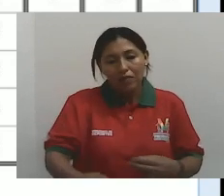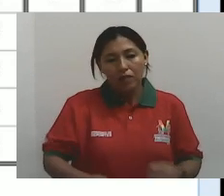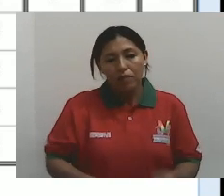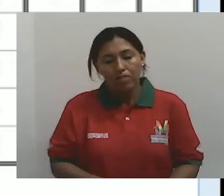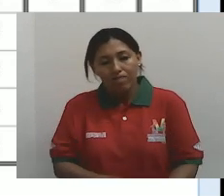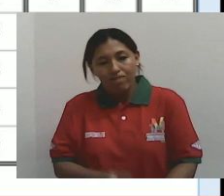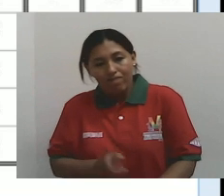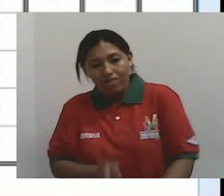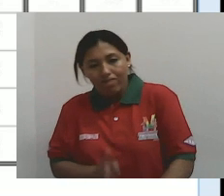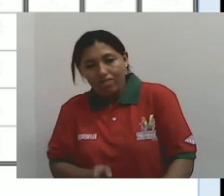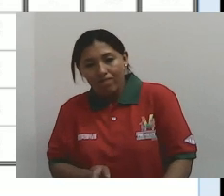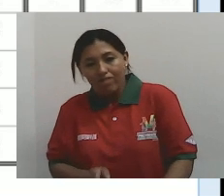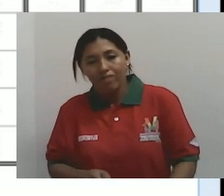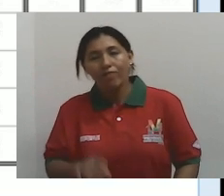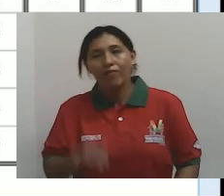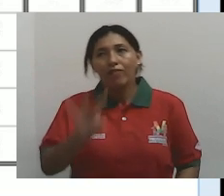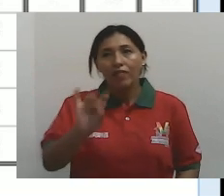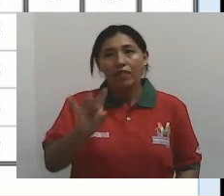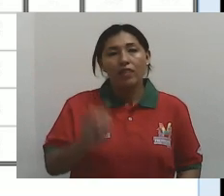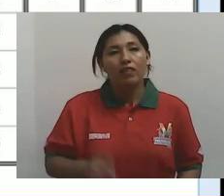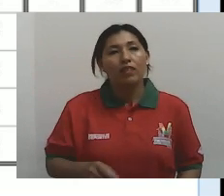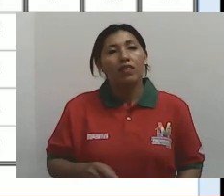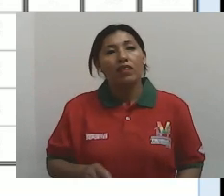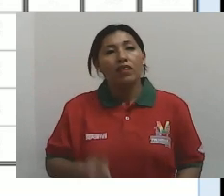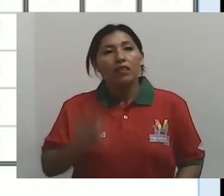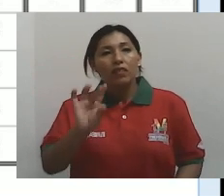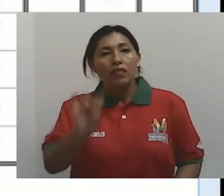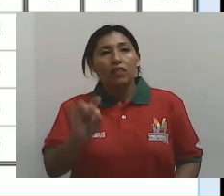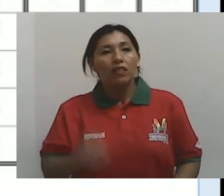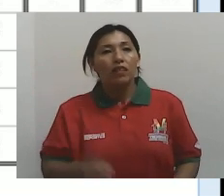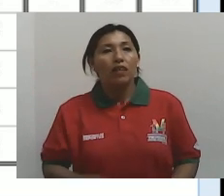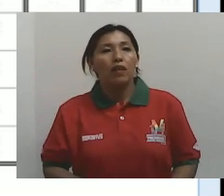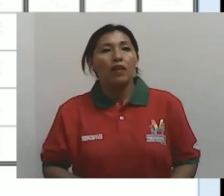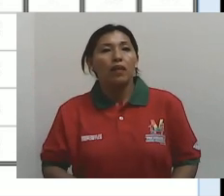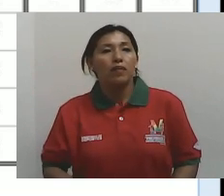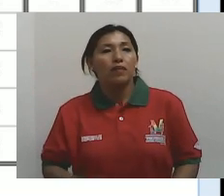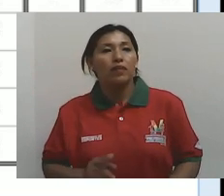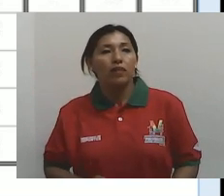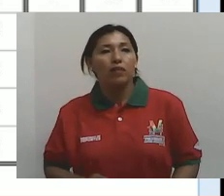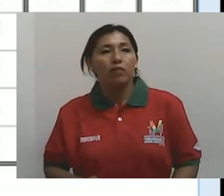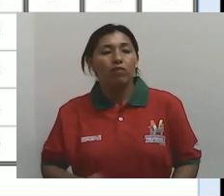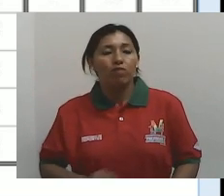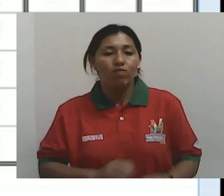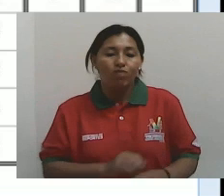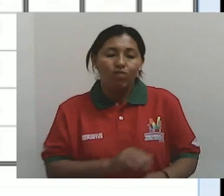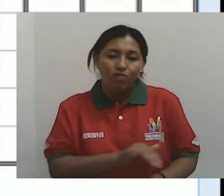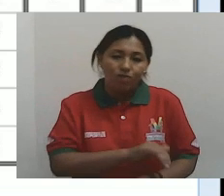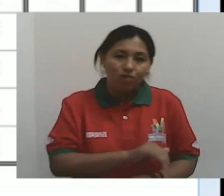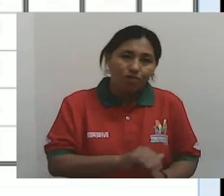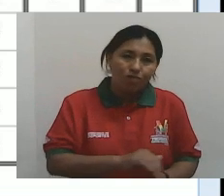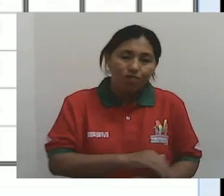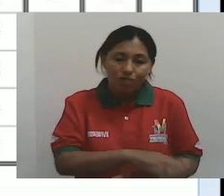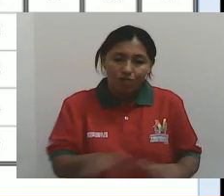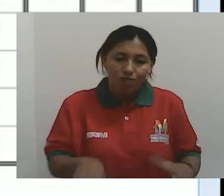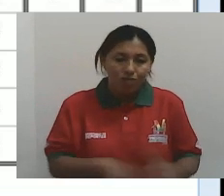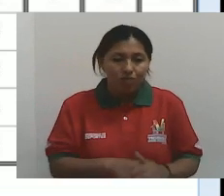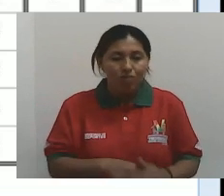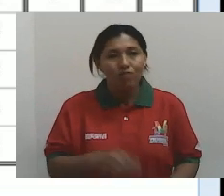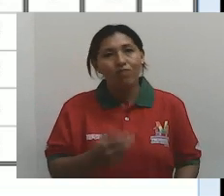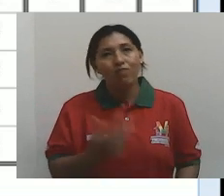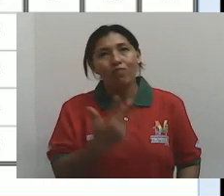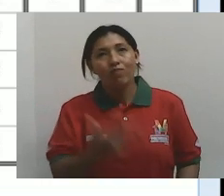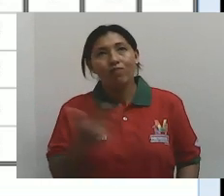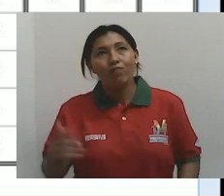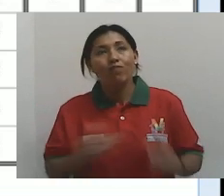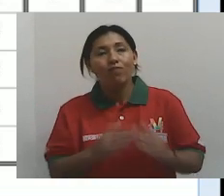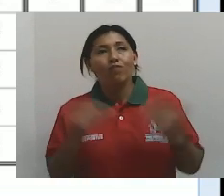velocidad, 7 en el medicinal y 7 en la resistencia. Y eso me da su total. 33 puntos para ese